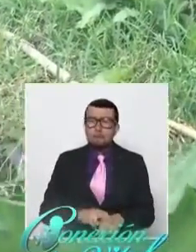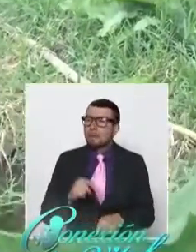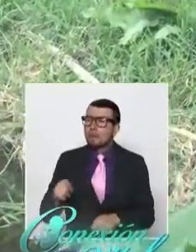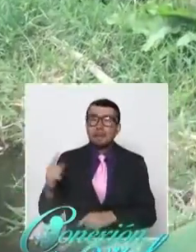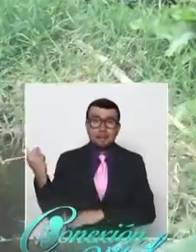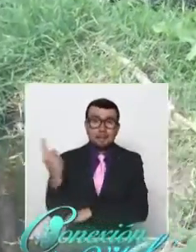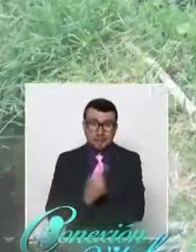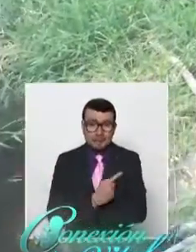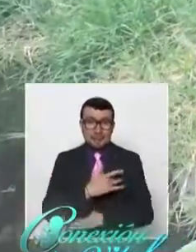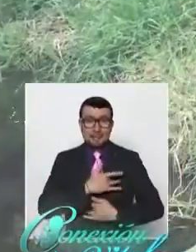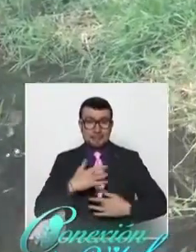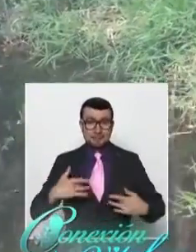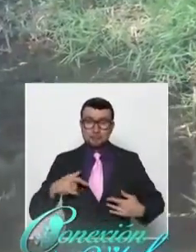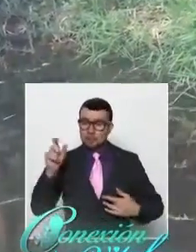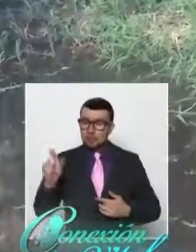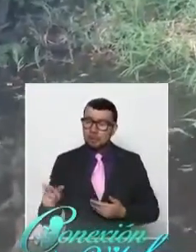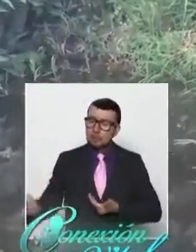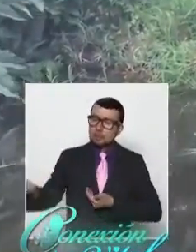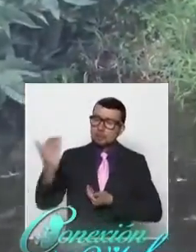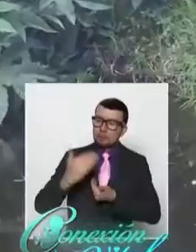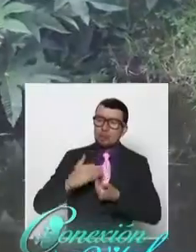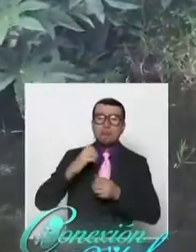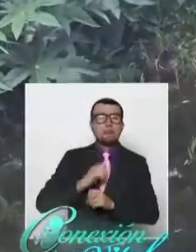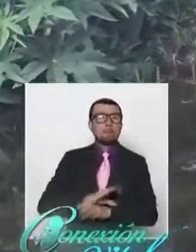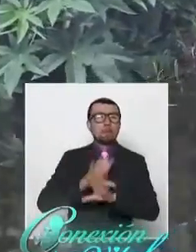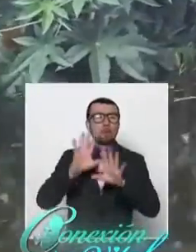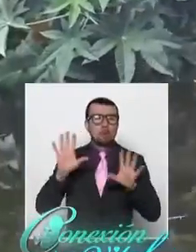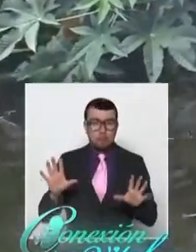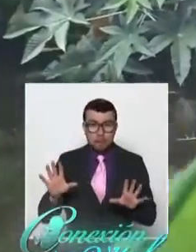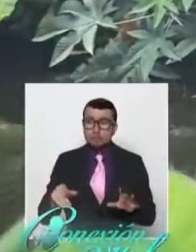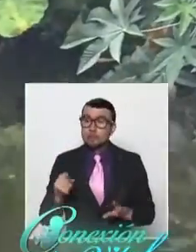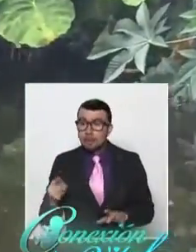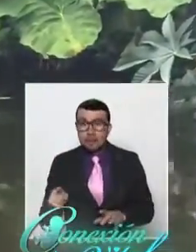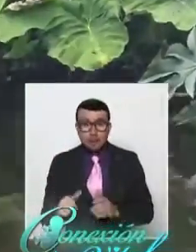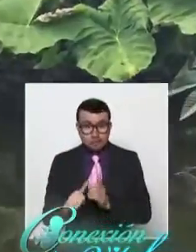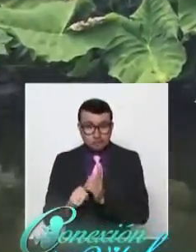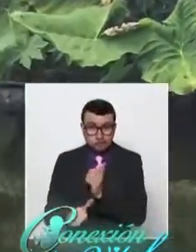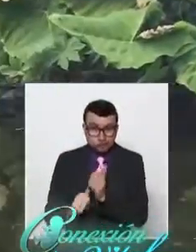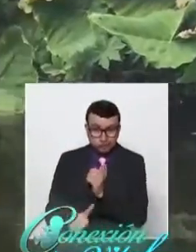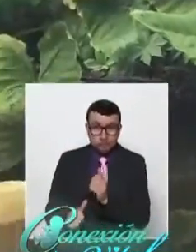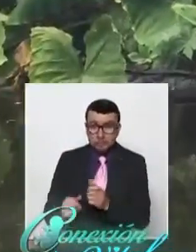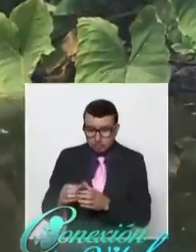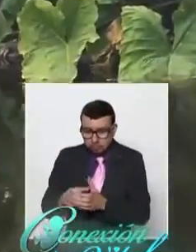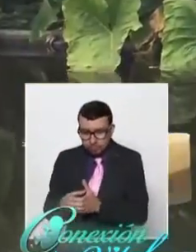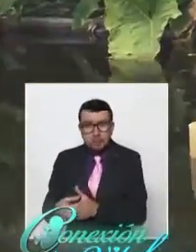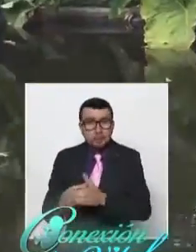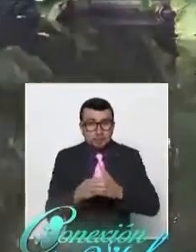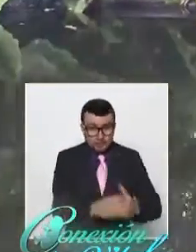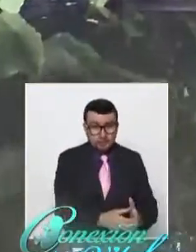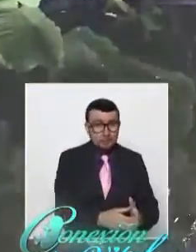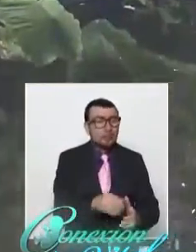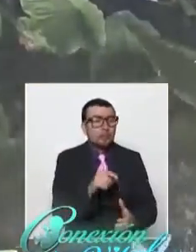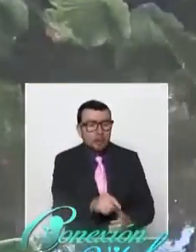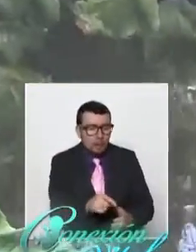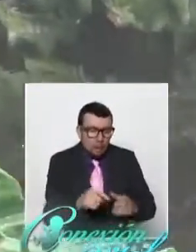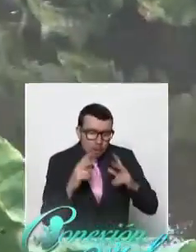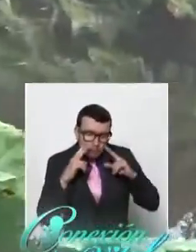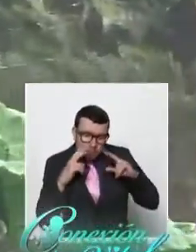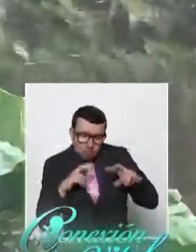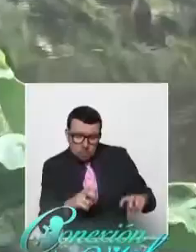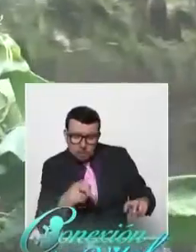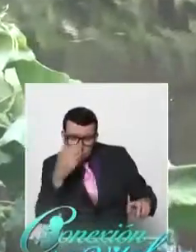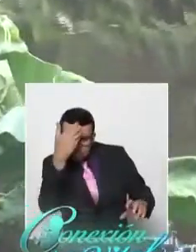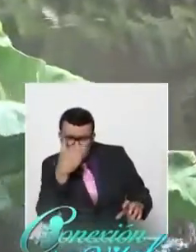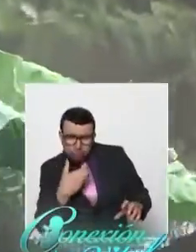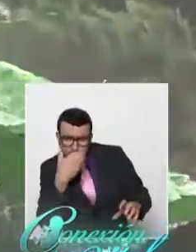Salud, la persona llega en las horas de la mañana y trae un coprológico y trae adicionalmente